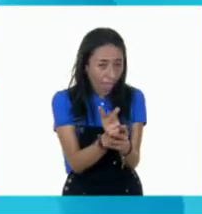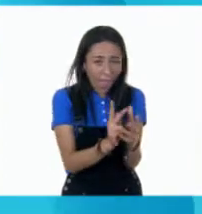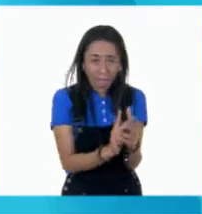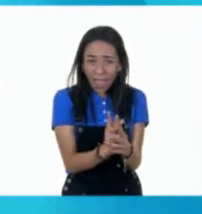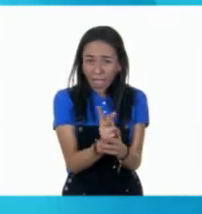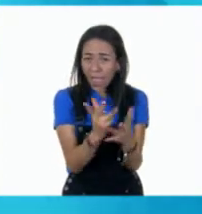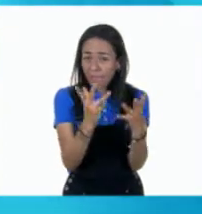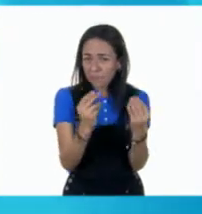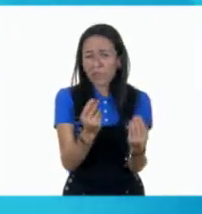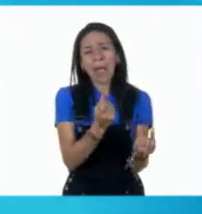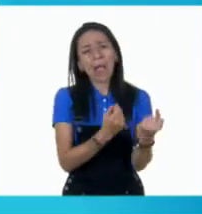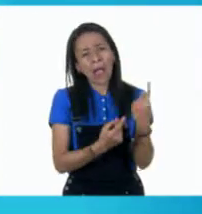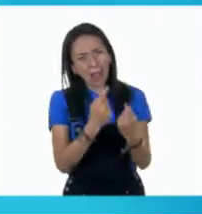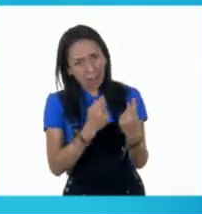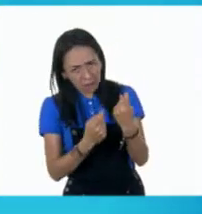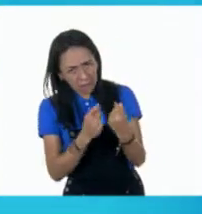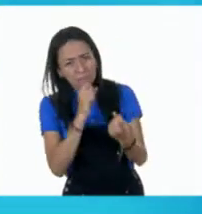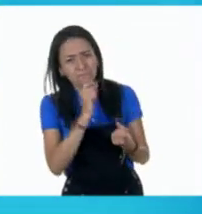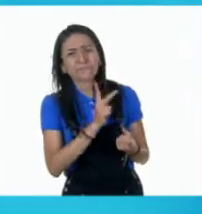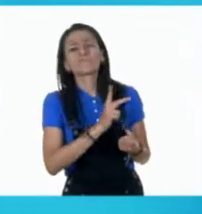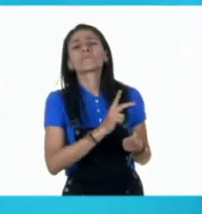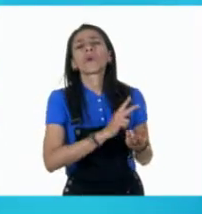hojas verdes y otras son flores.